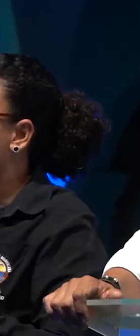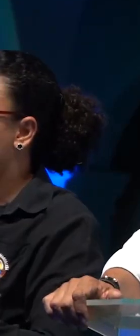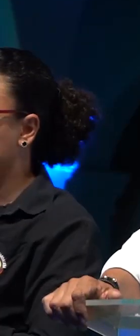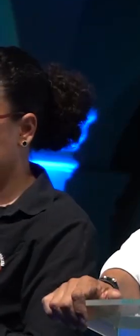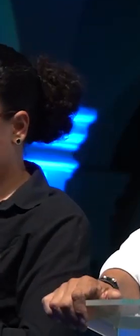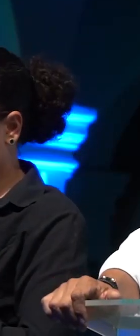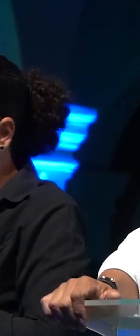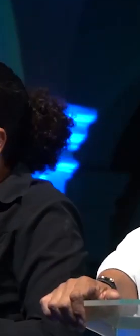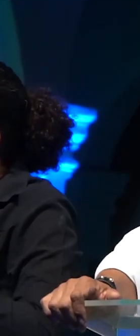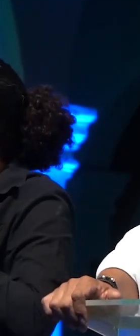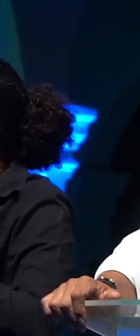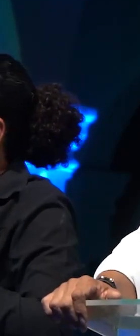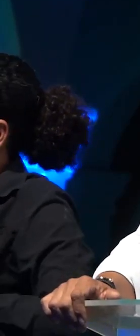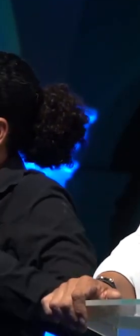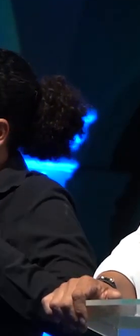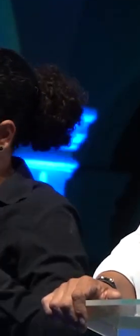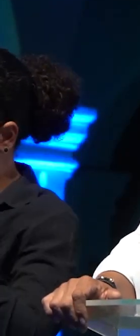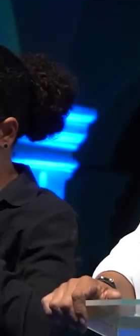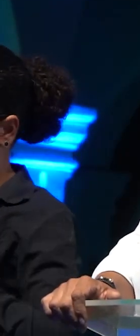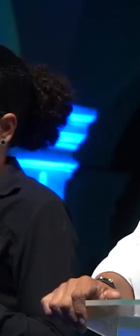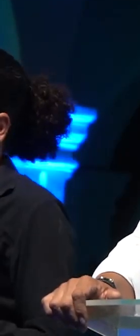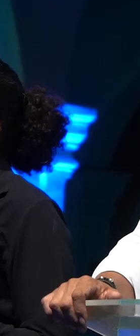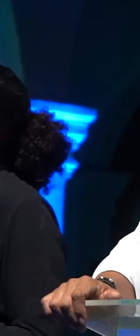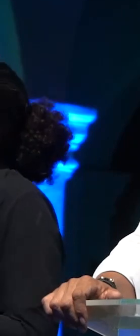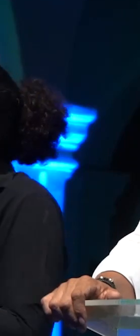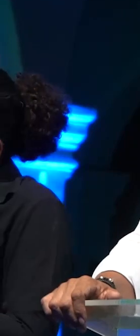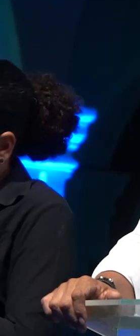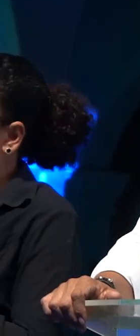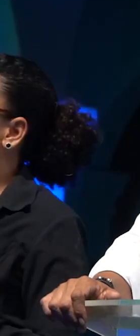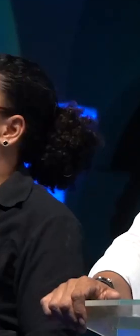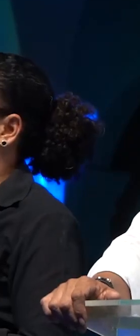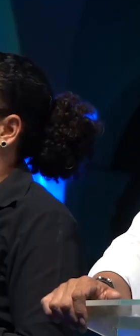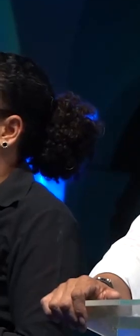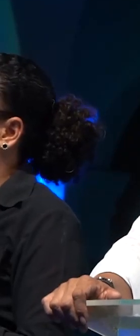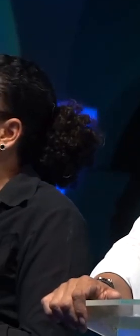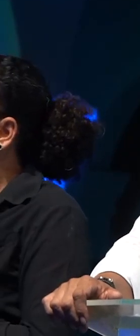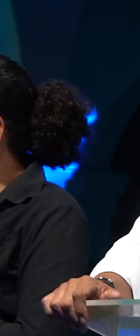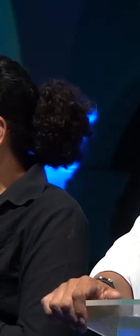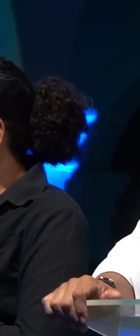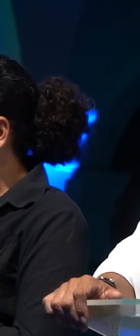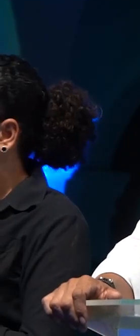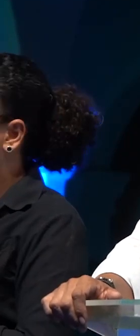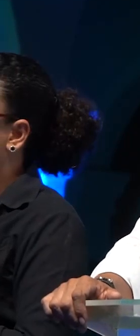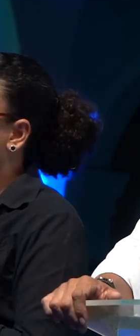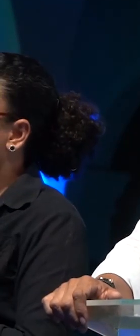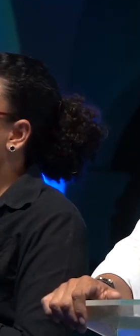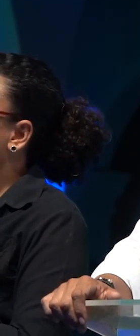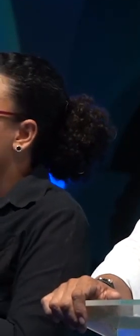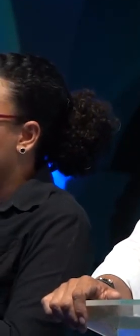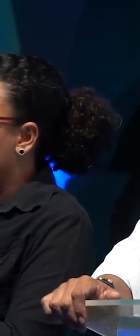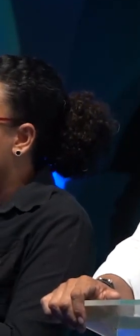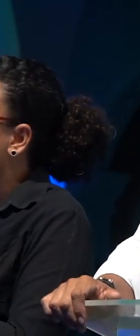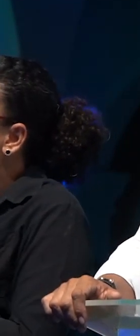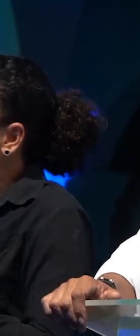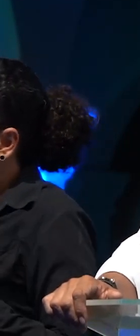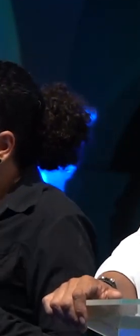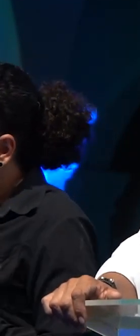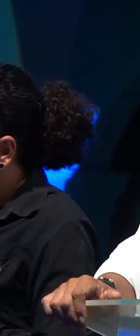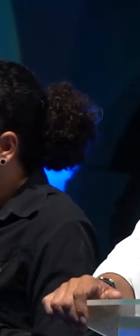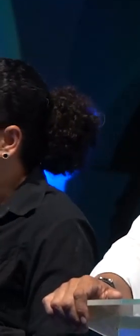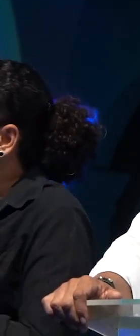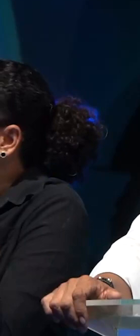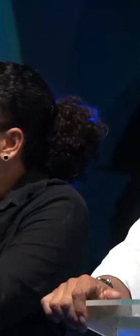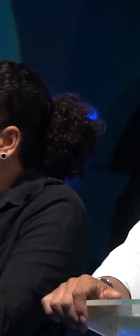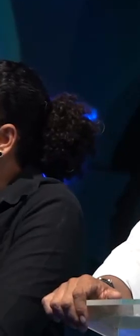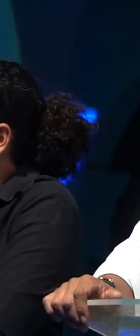resto de su existencia. El profesor Nuncio Ordine, que su última conferencia vivo en el mundo la hizo en Unimagdalena, gracias a la labor